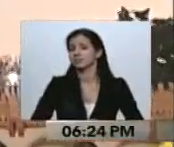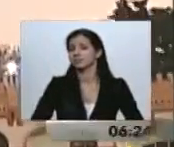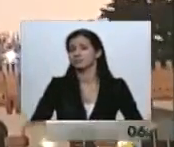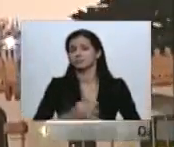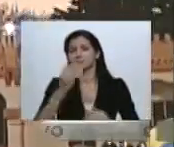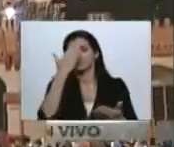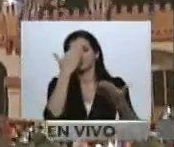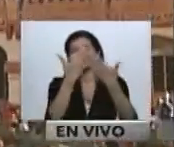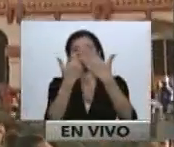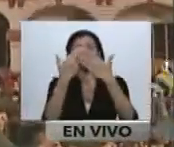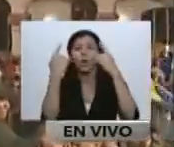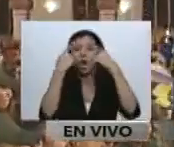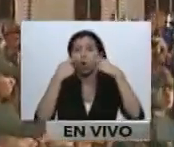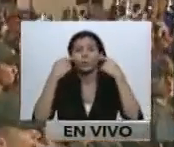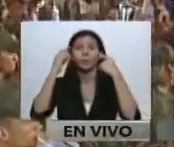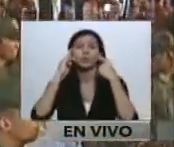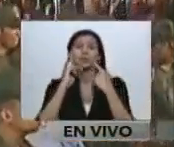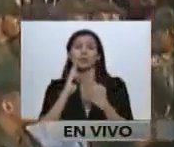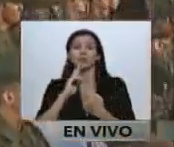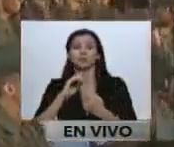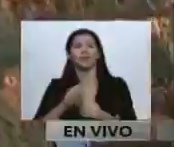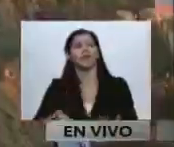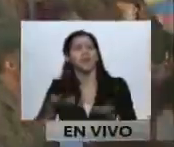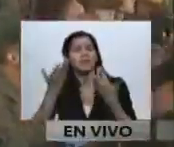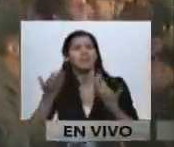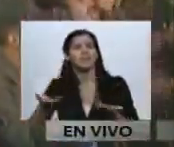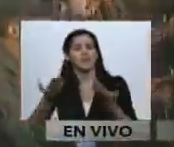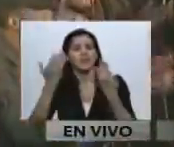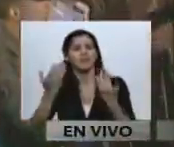Bolívar. Hey, hey, hey, hey.